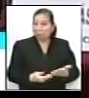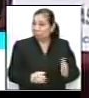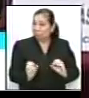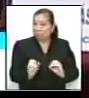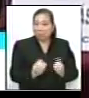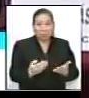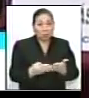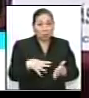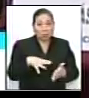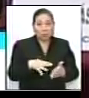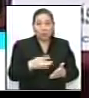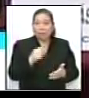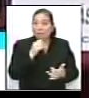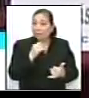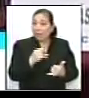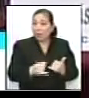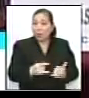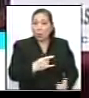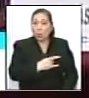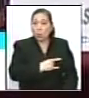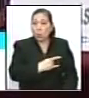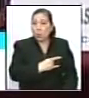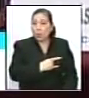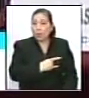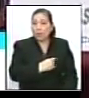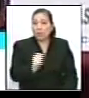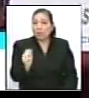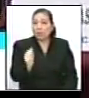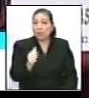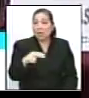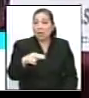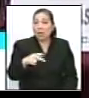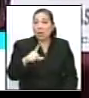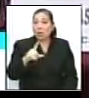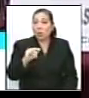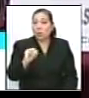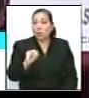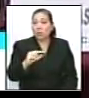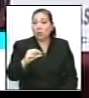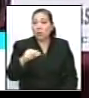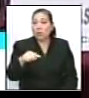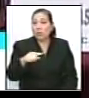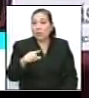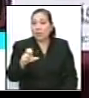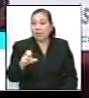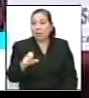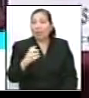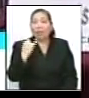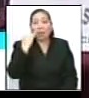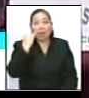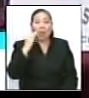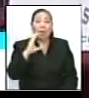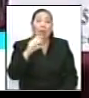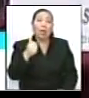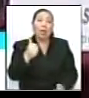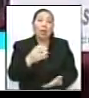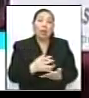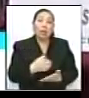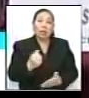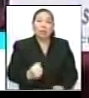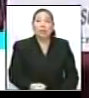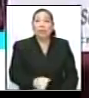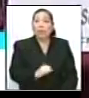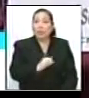con estudios inconclusos en la Universidad San Luis Gonzaga de ICA y consigna estudios técnicos concluidos en